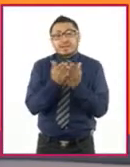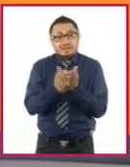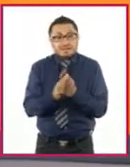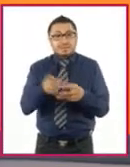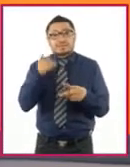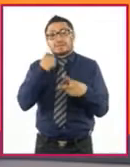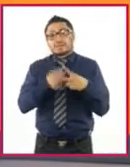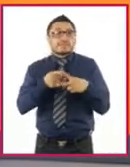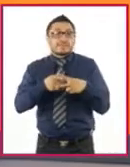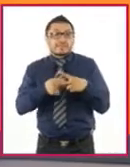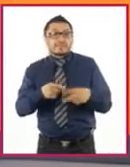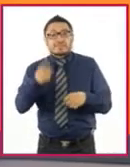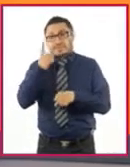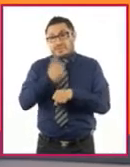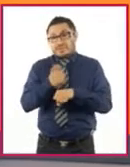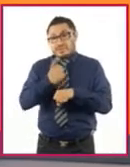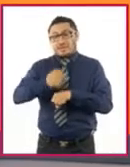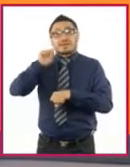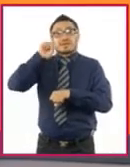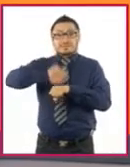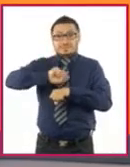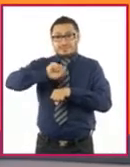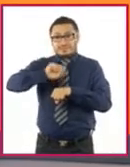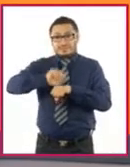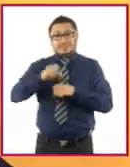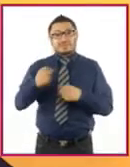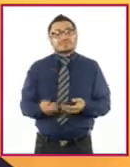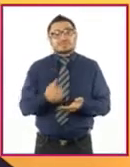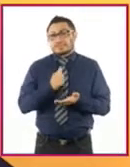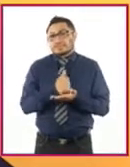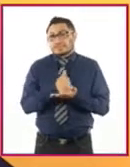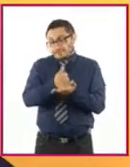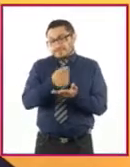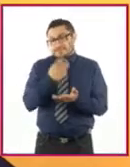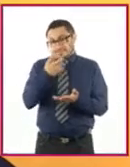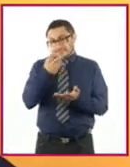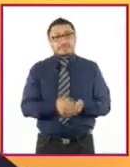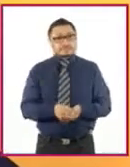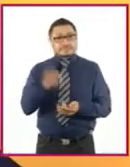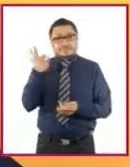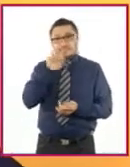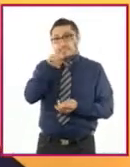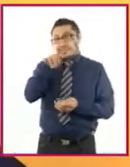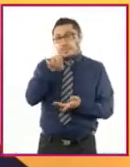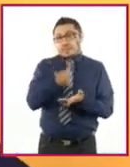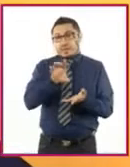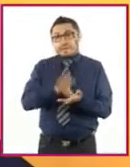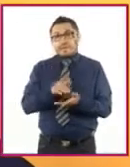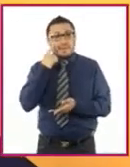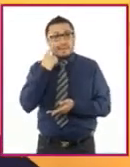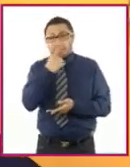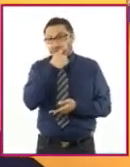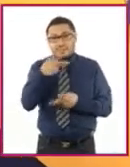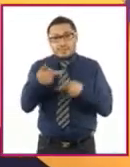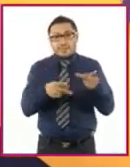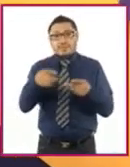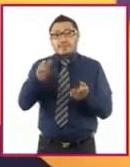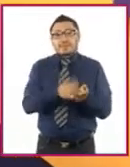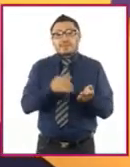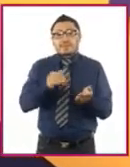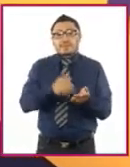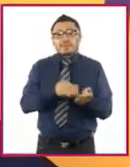de matemáticas de primer grado como apoyo. En caso de tener discapacidad visual, preparen hojas